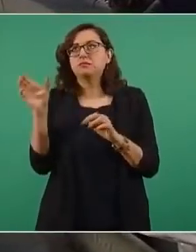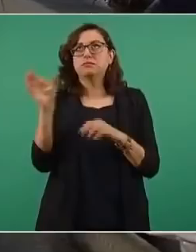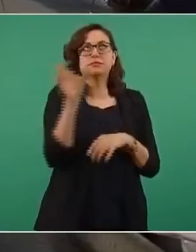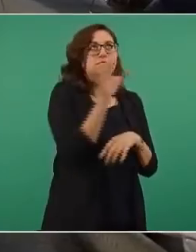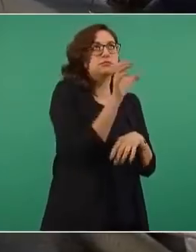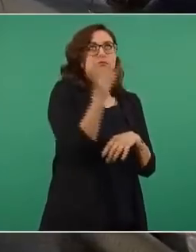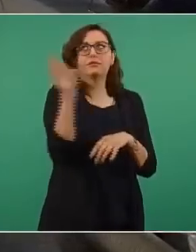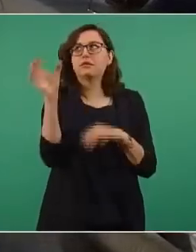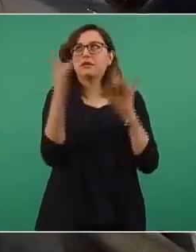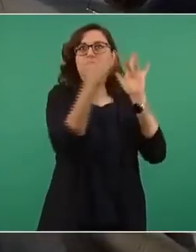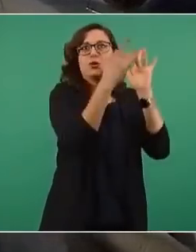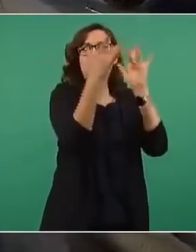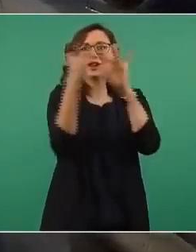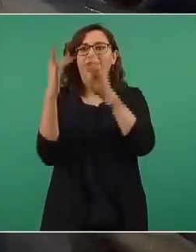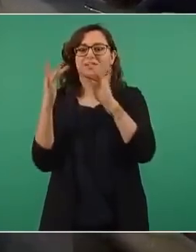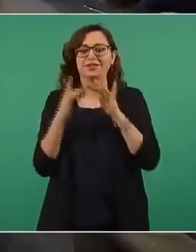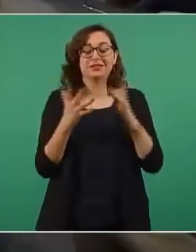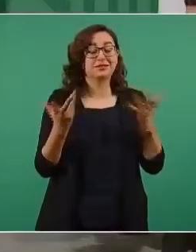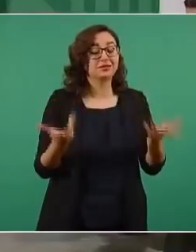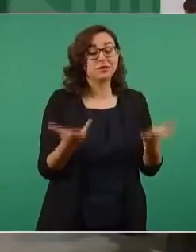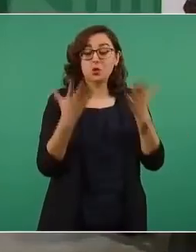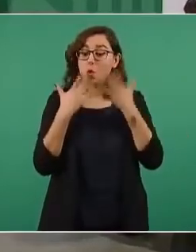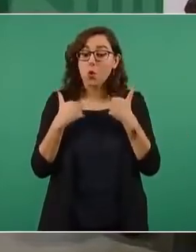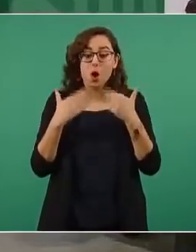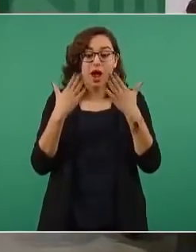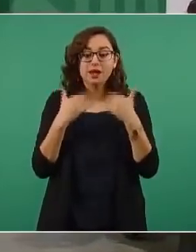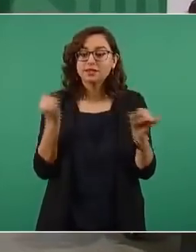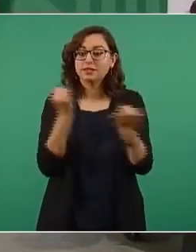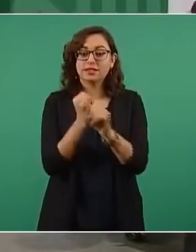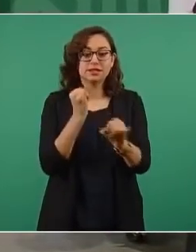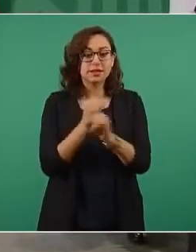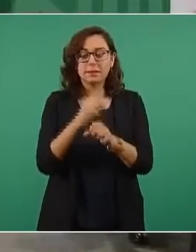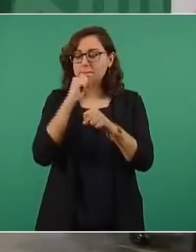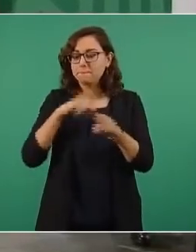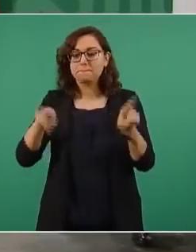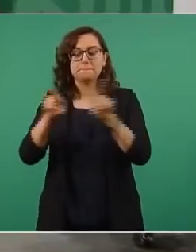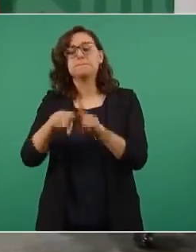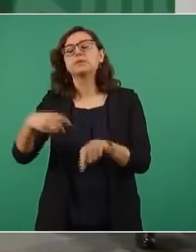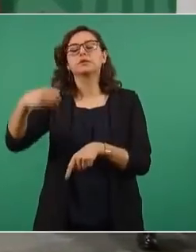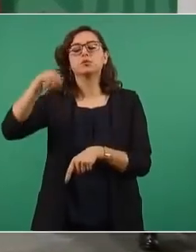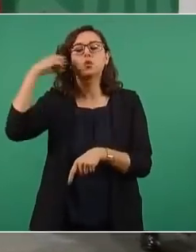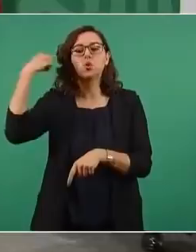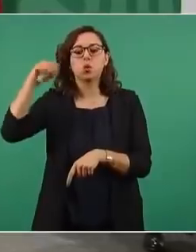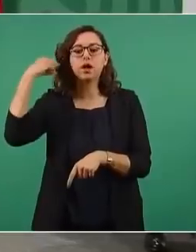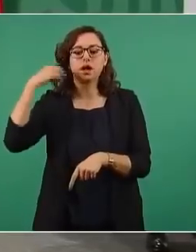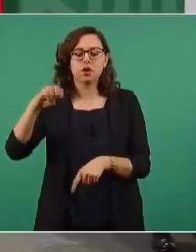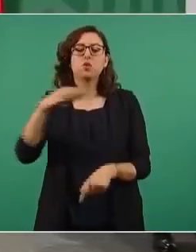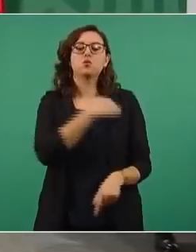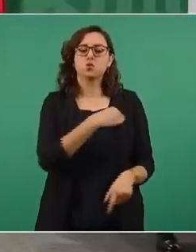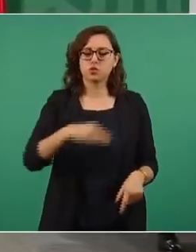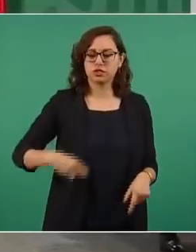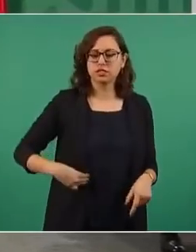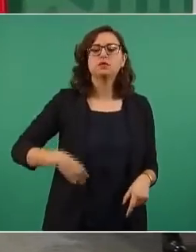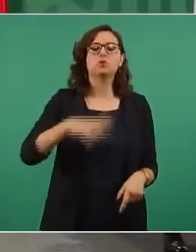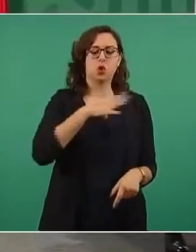Entonces, no hay internet, es como Oaxaca. Hay en las cabeceras